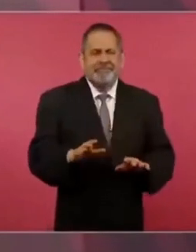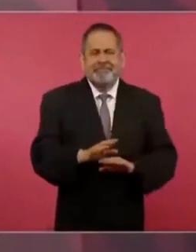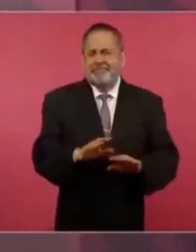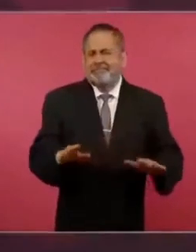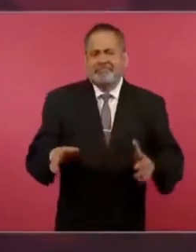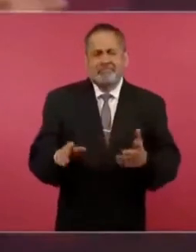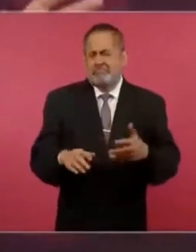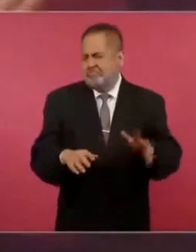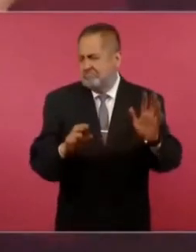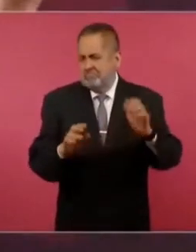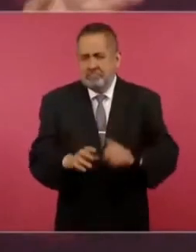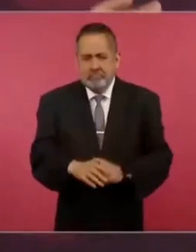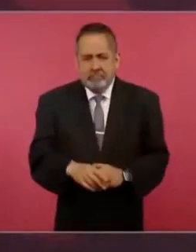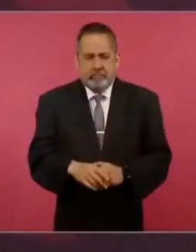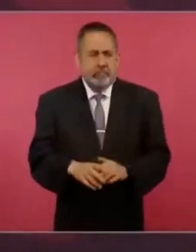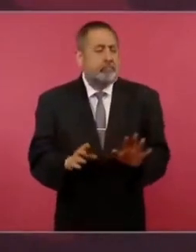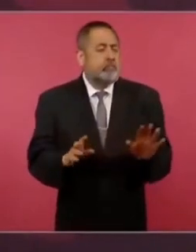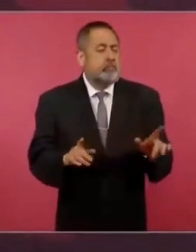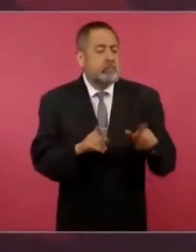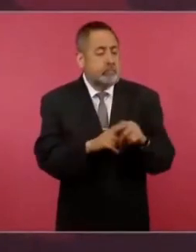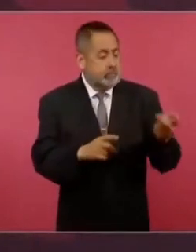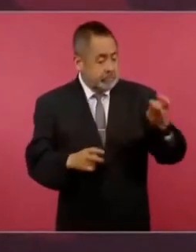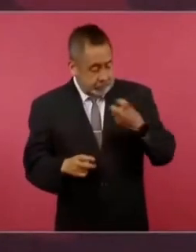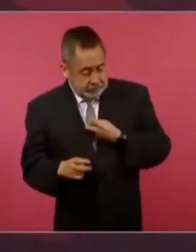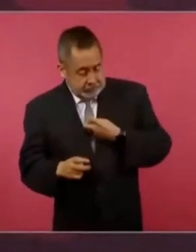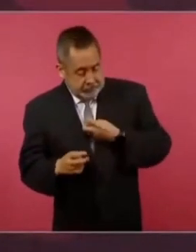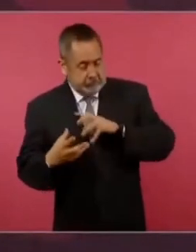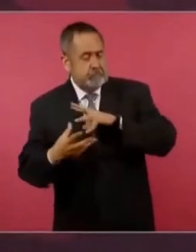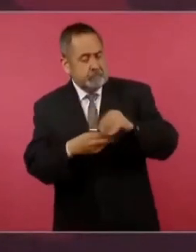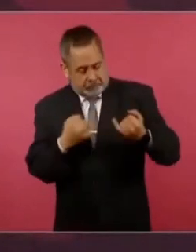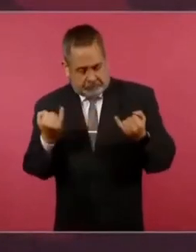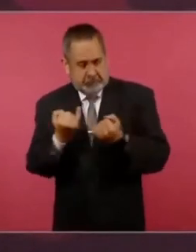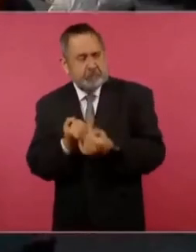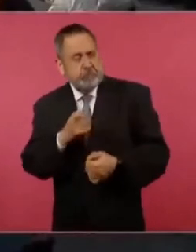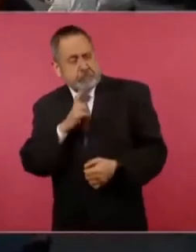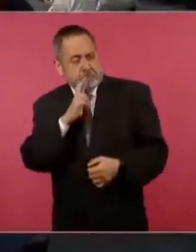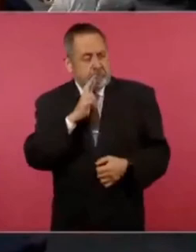Lo que hacemos, pues, es ejercer nuestro derecho de réplica,